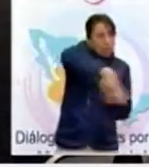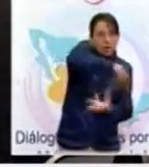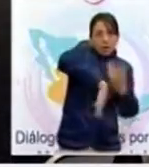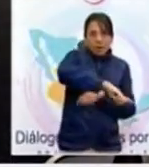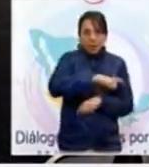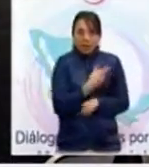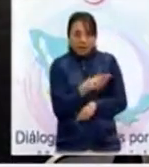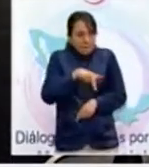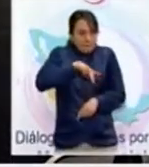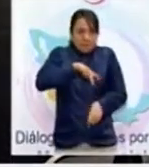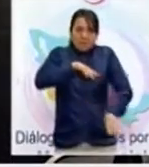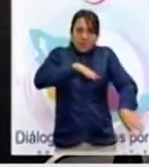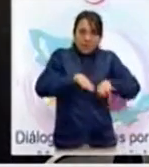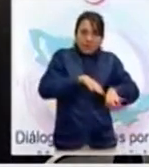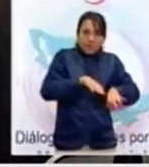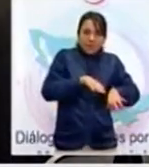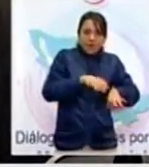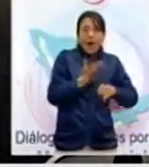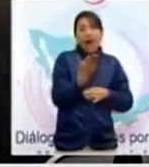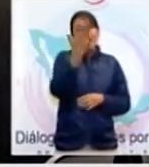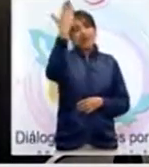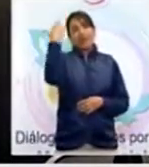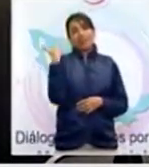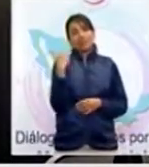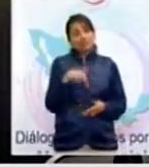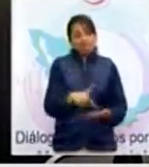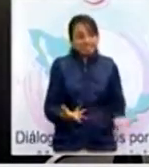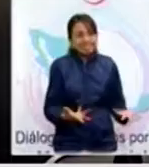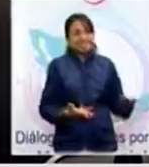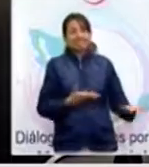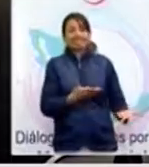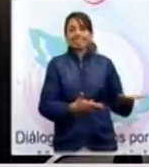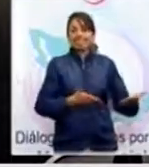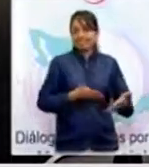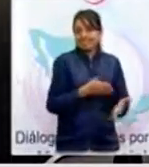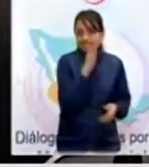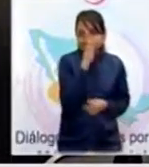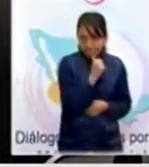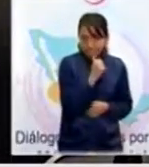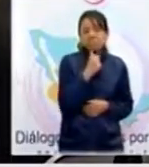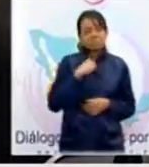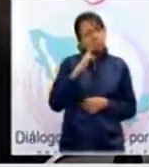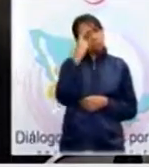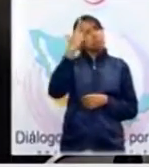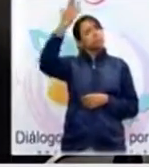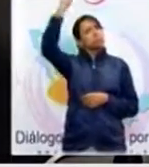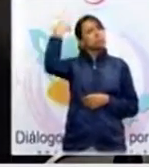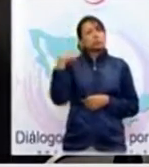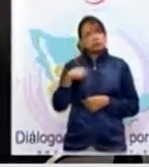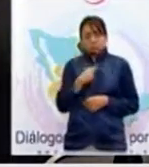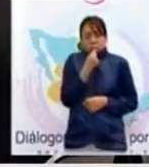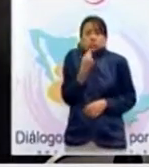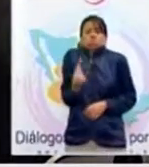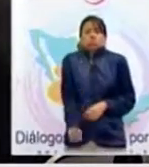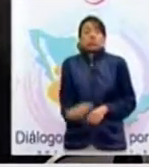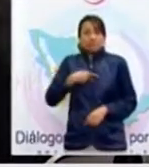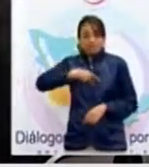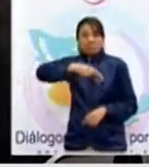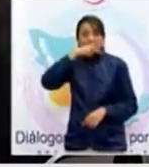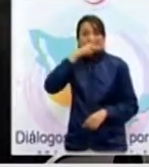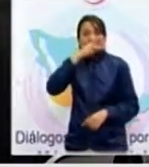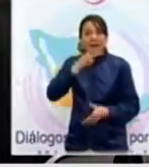empleo? Yo recuerdo que de niño mi padre salía a los campos agrícolas de